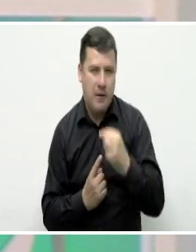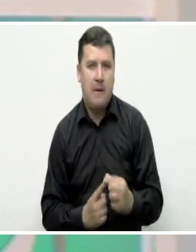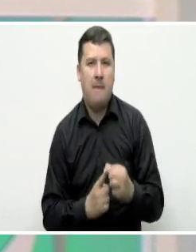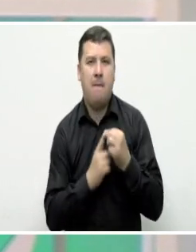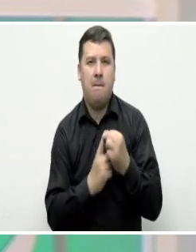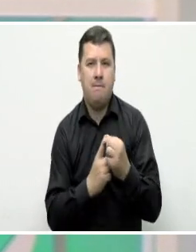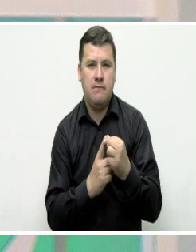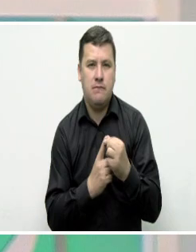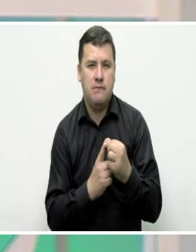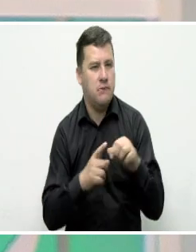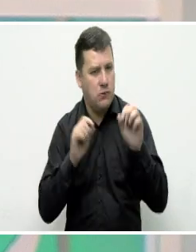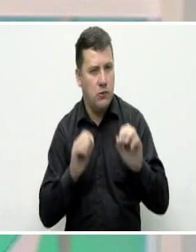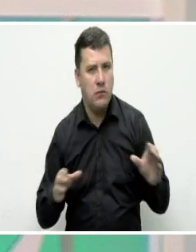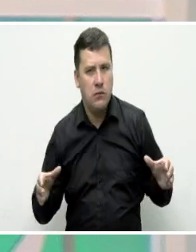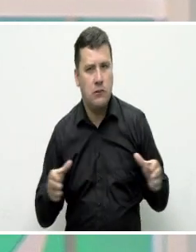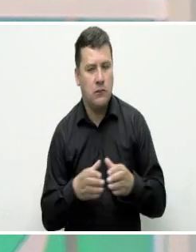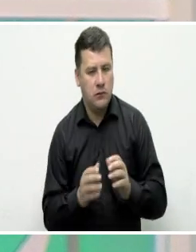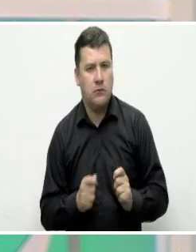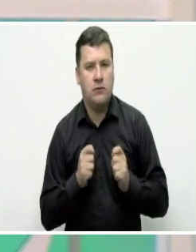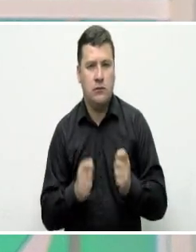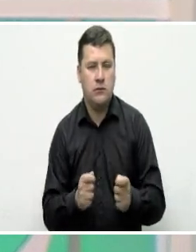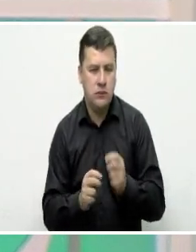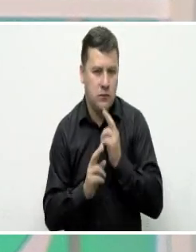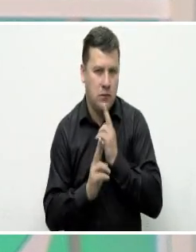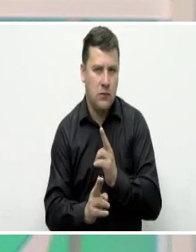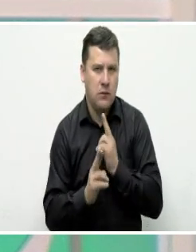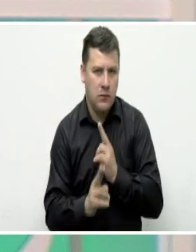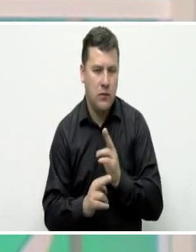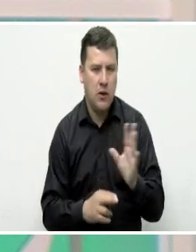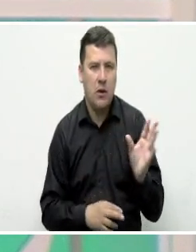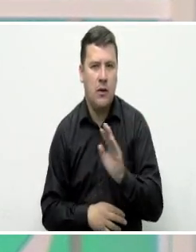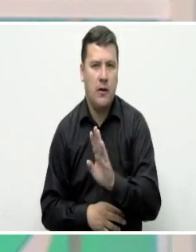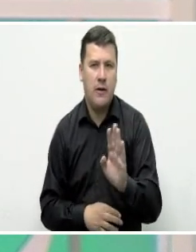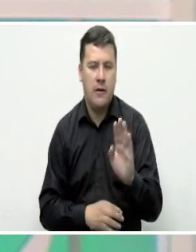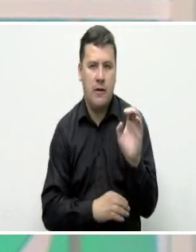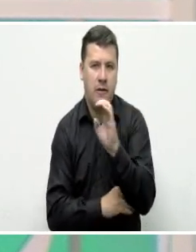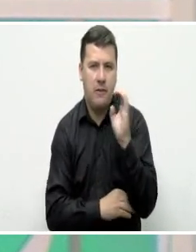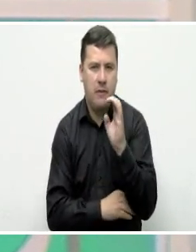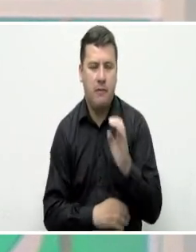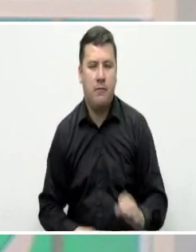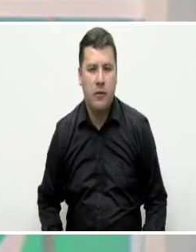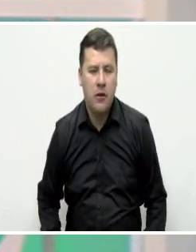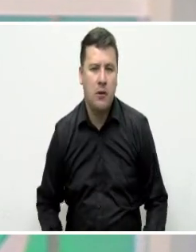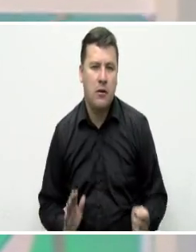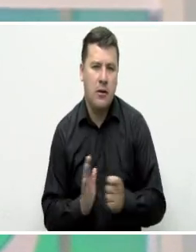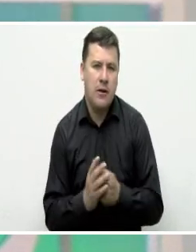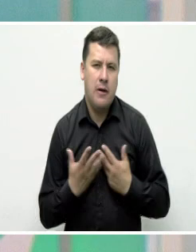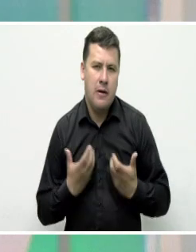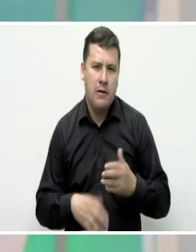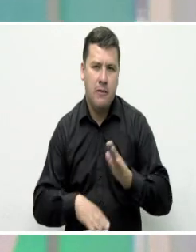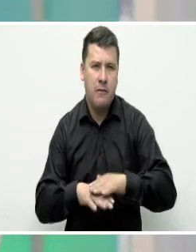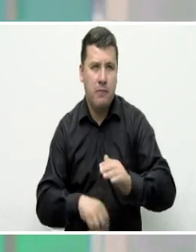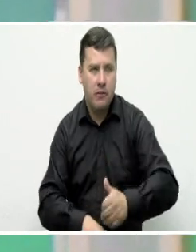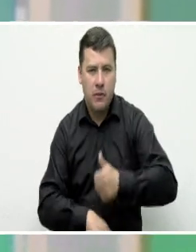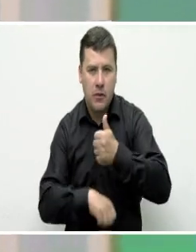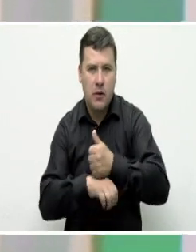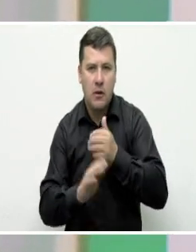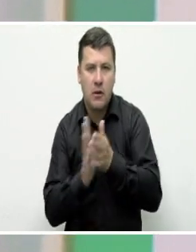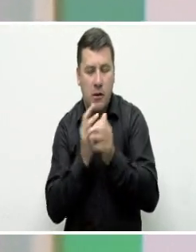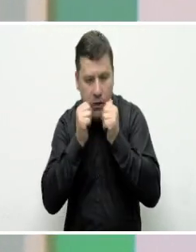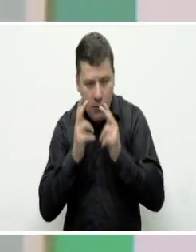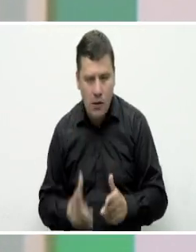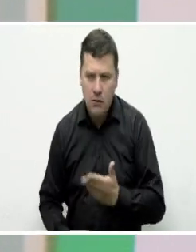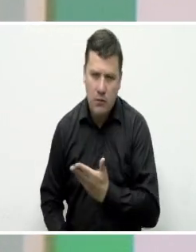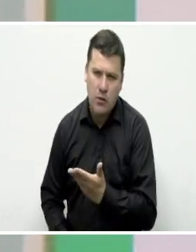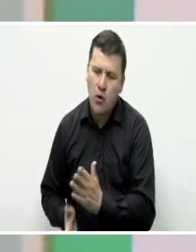esencial para que le podamos dar estos resultados a ustedes, a los colombianos. Por eso quiero llamar al gerente de talento humano